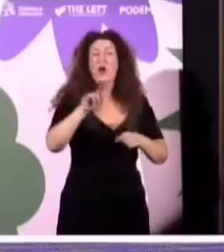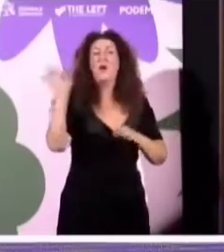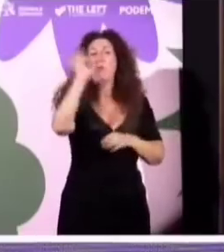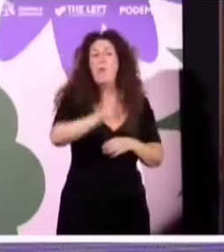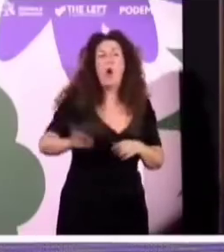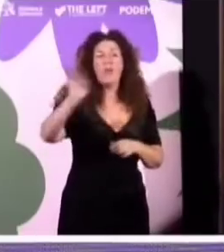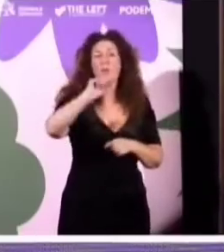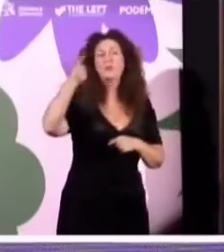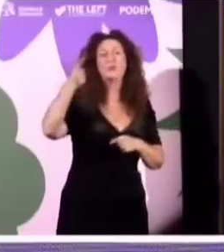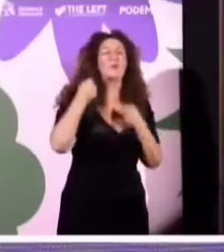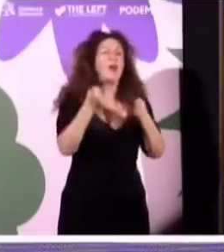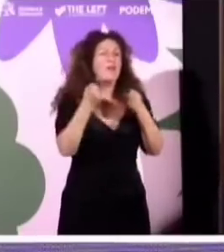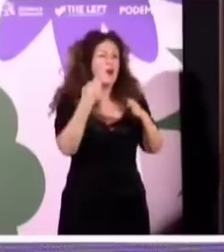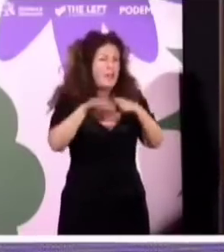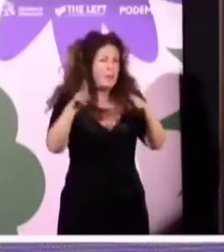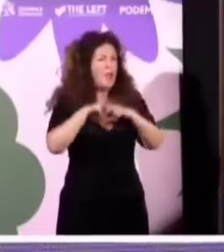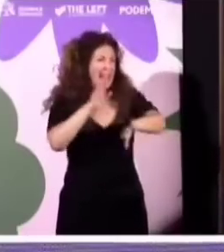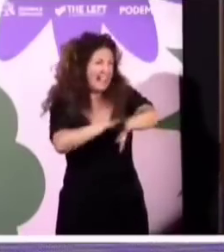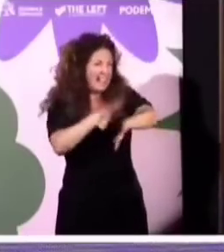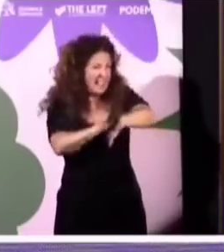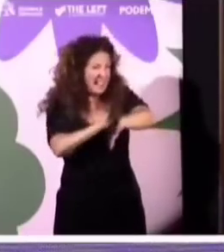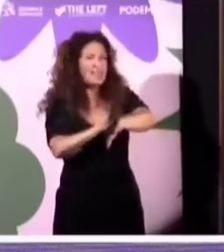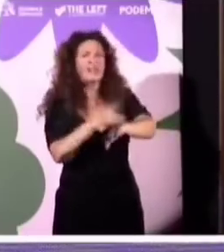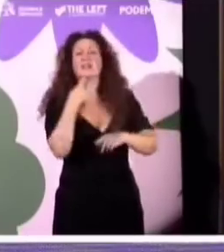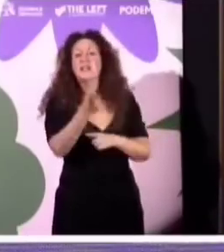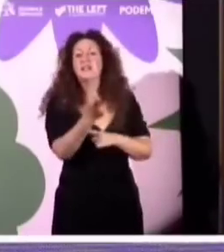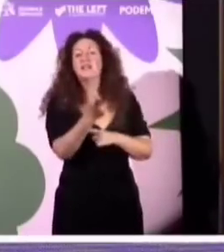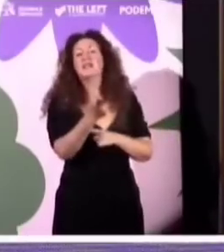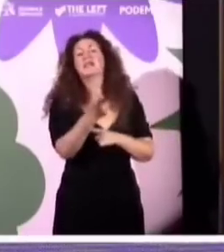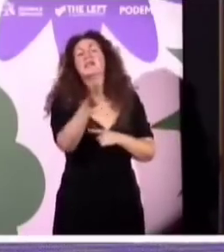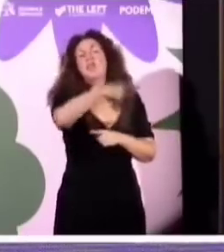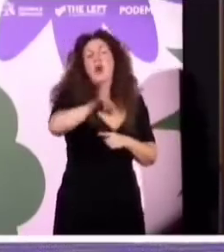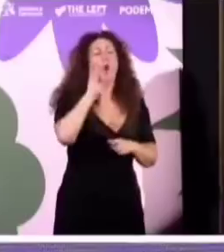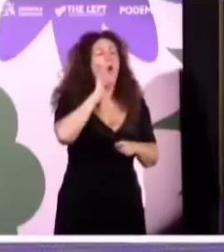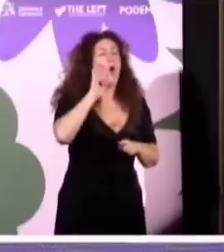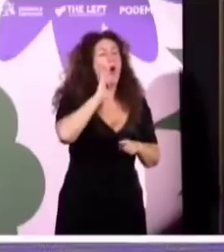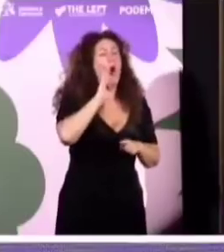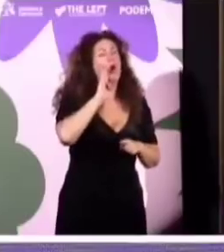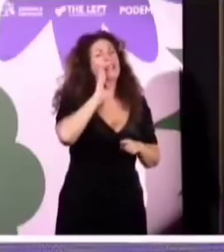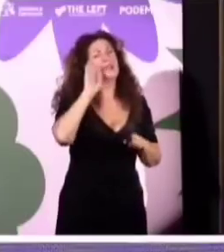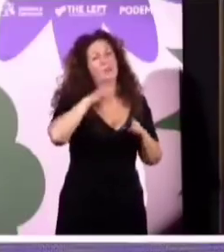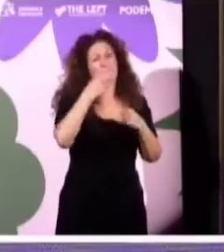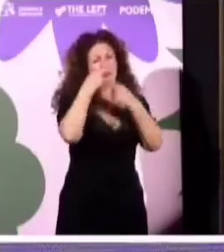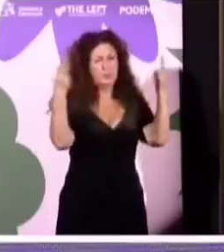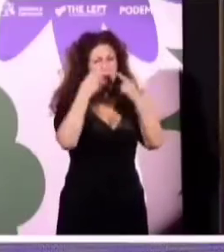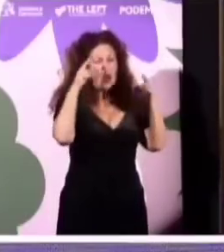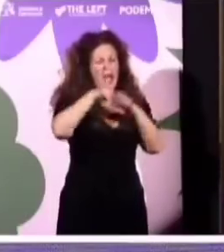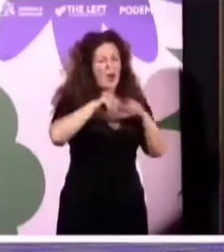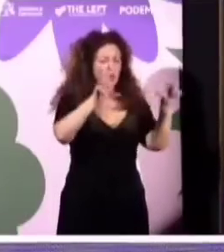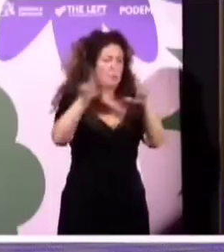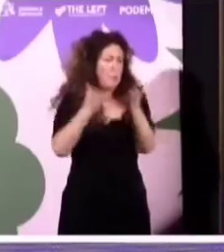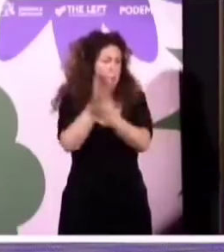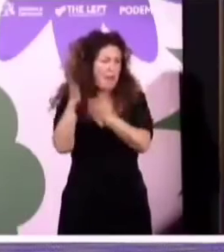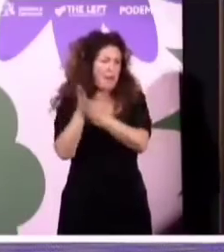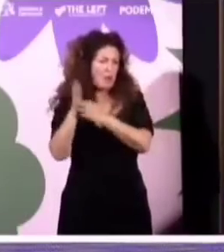española que se ha atrevido a señalar a los mafiosos y a los corruptos de los medios de comunicación.